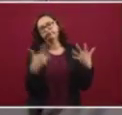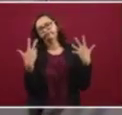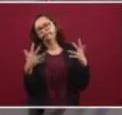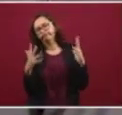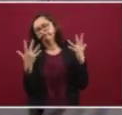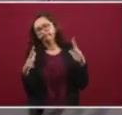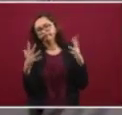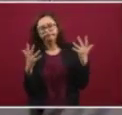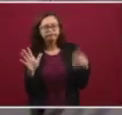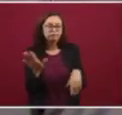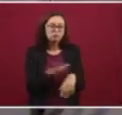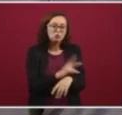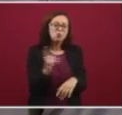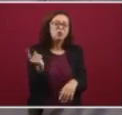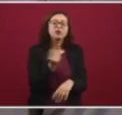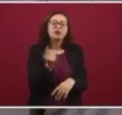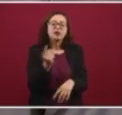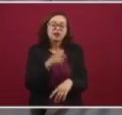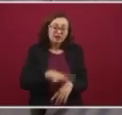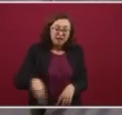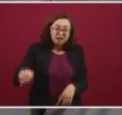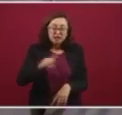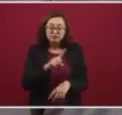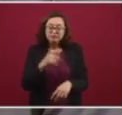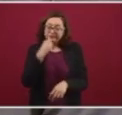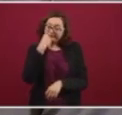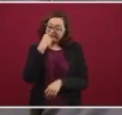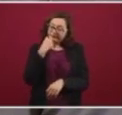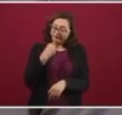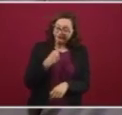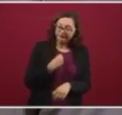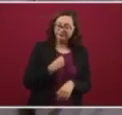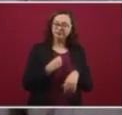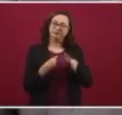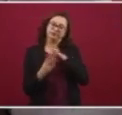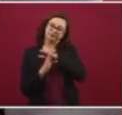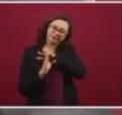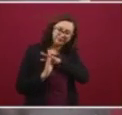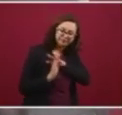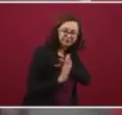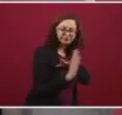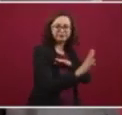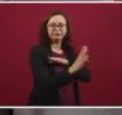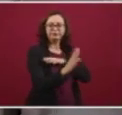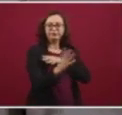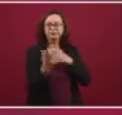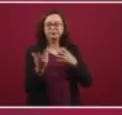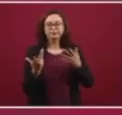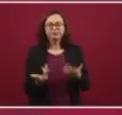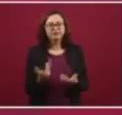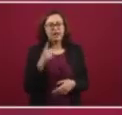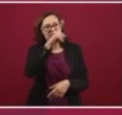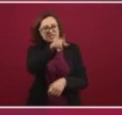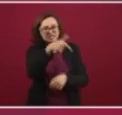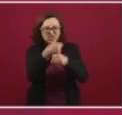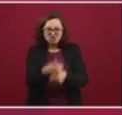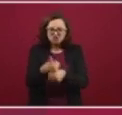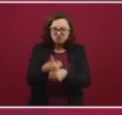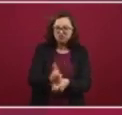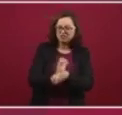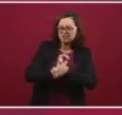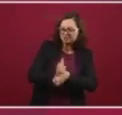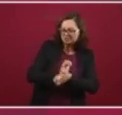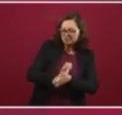además de irse a buscarse la vida, de padecer de discriminación, de maltrato,